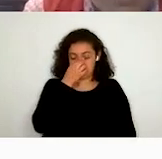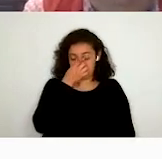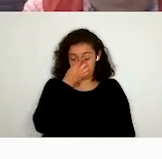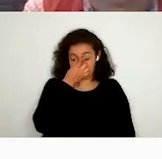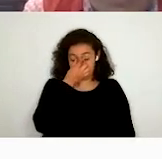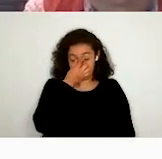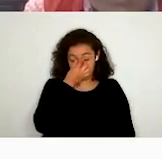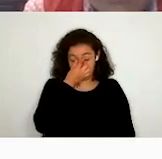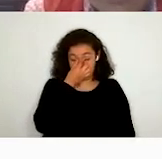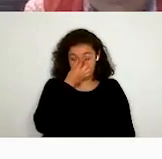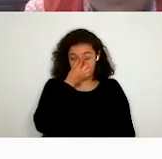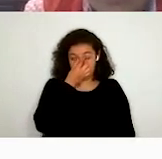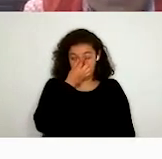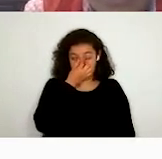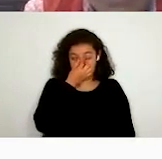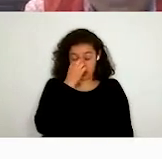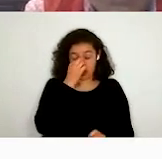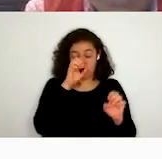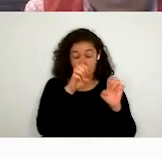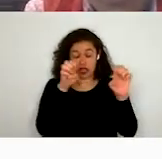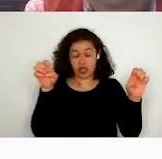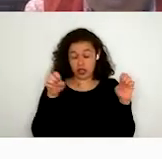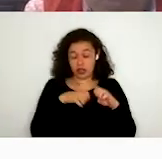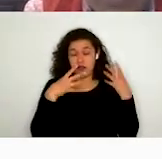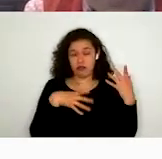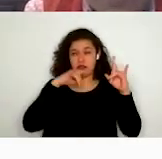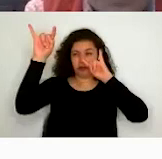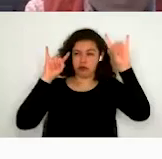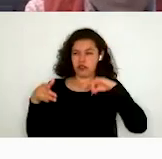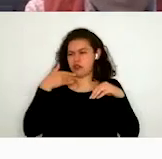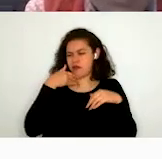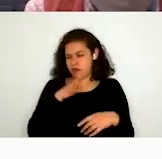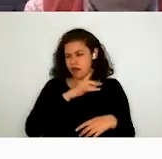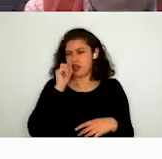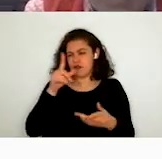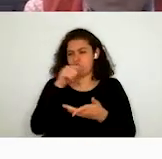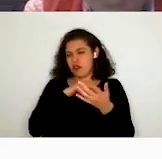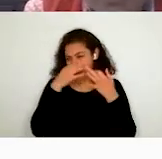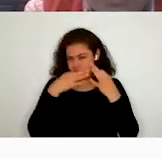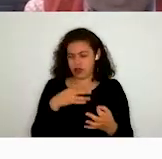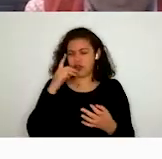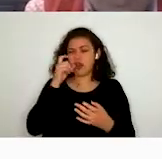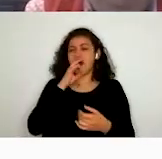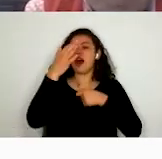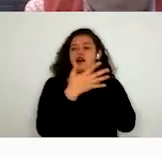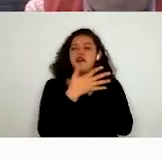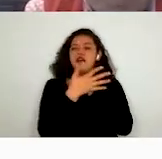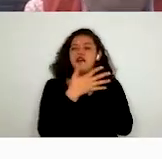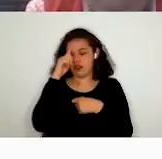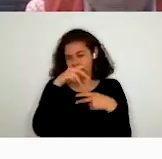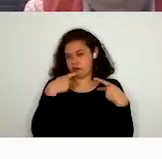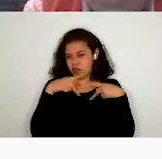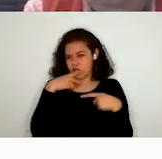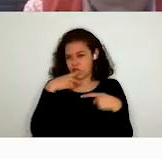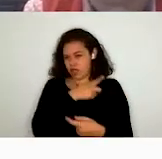Revisar que el equipo y la señalización se encuentren en buenas condiciones y en el lugar adecuado. Informar de inmediato a quien corresponda